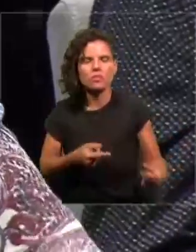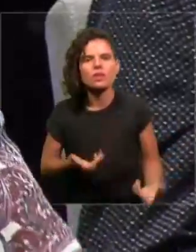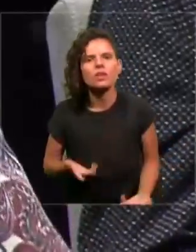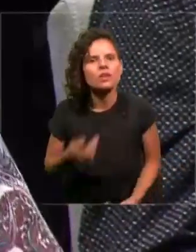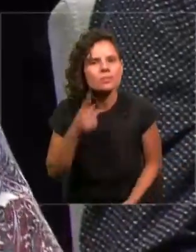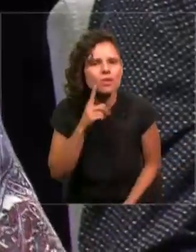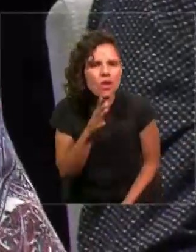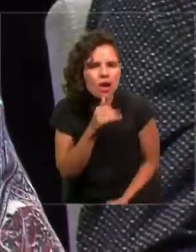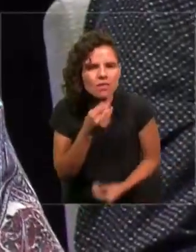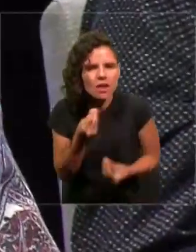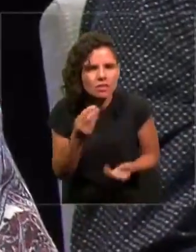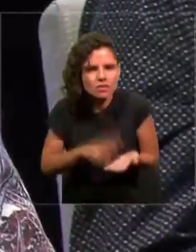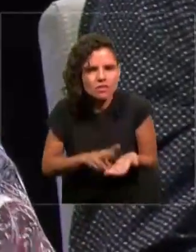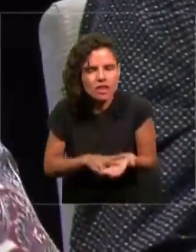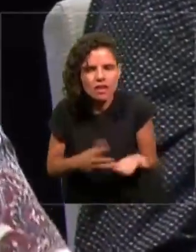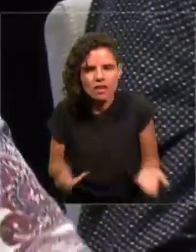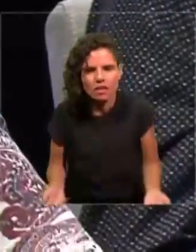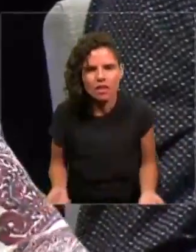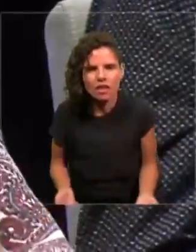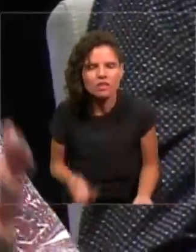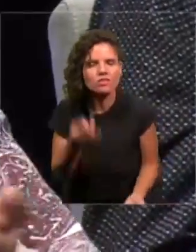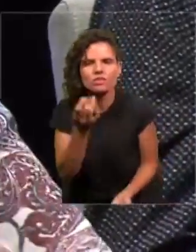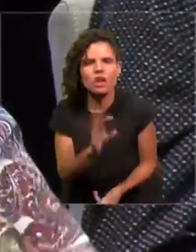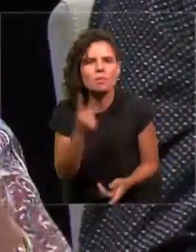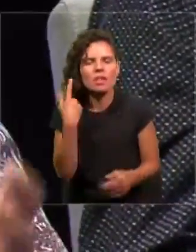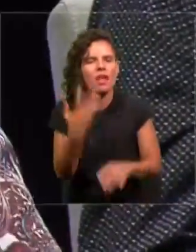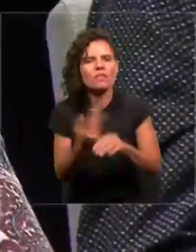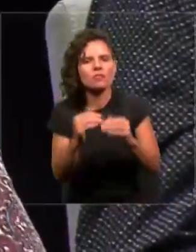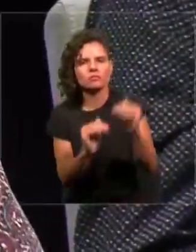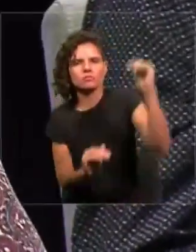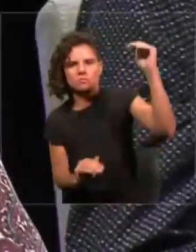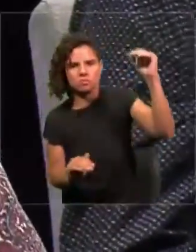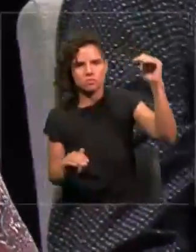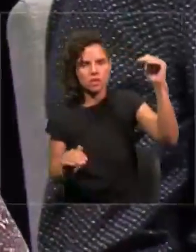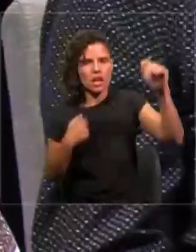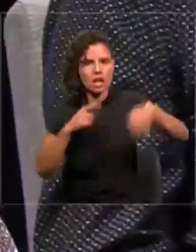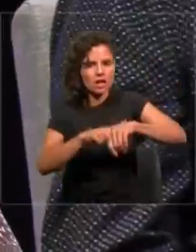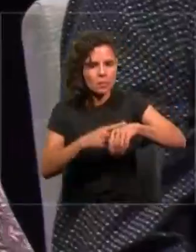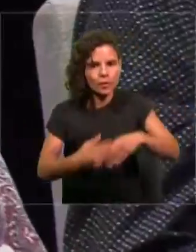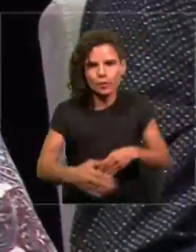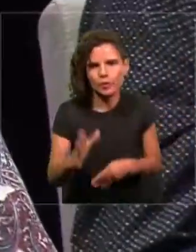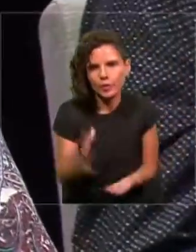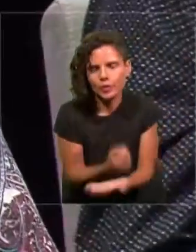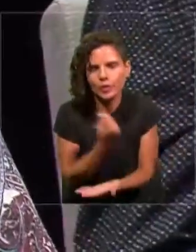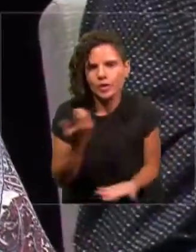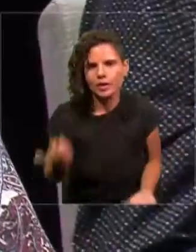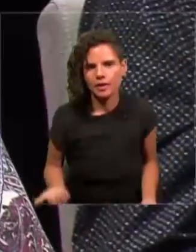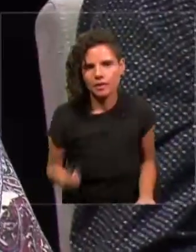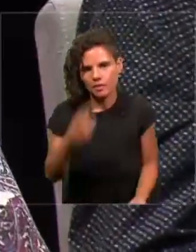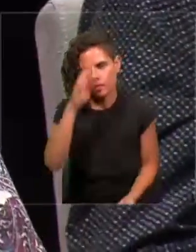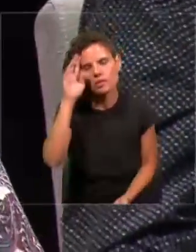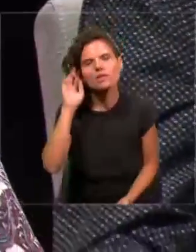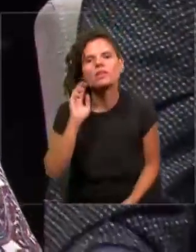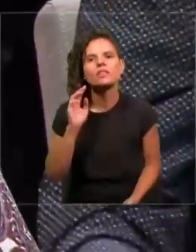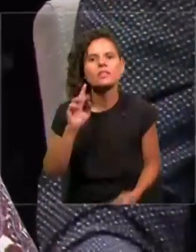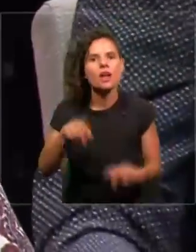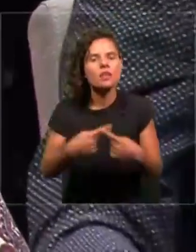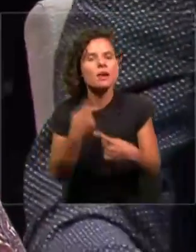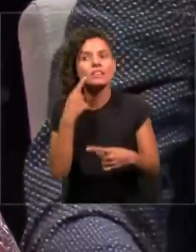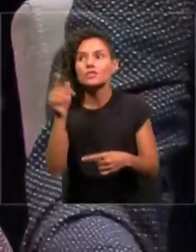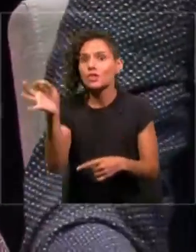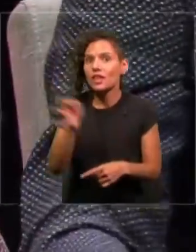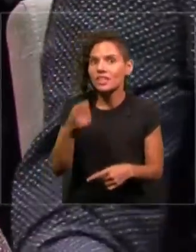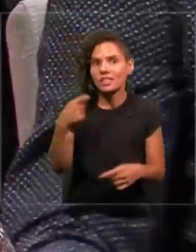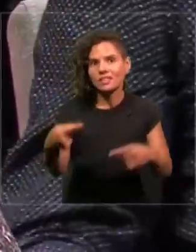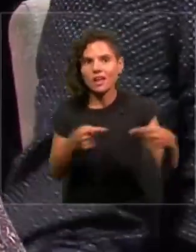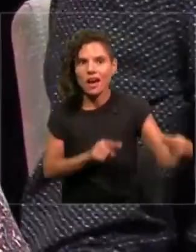asincronía y al mismo tiempo una jerarquización. Los tiempos no daban. Y por otra parte, el diálogo ese que tú dices,